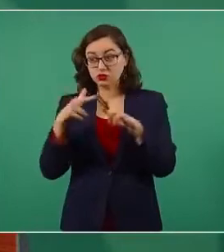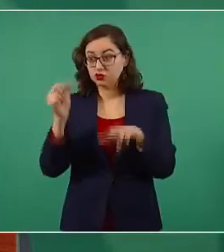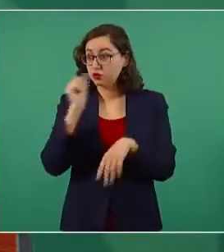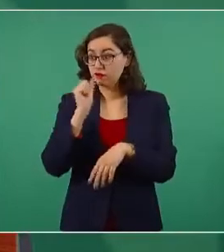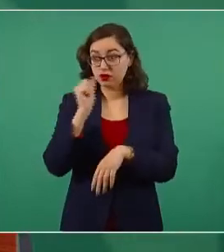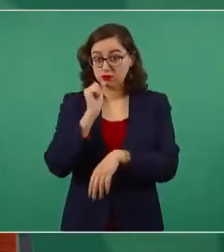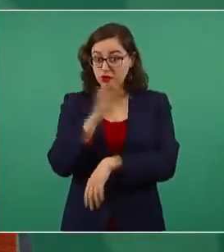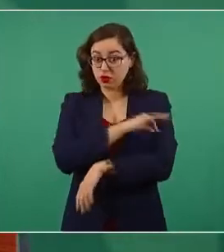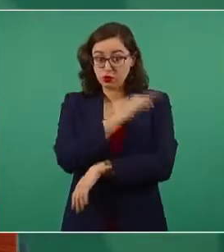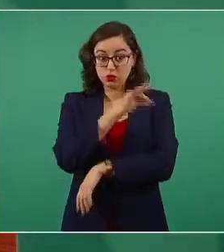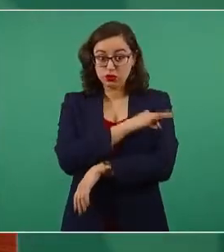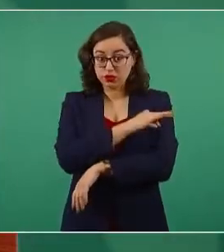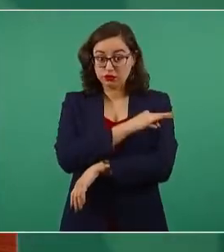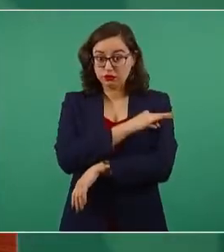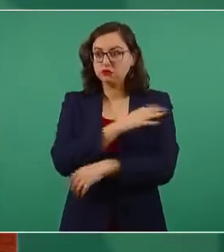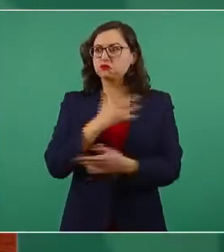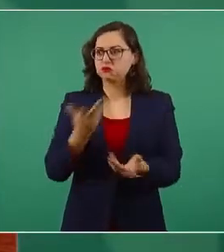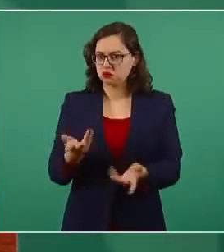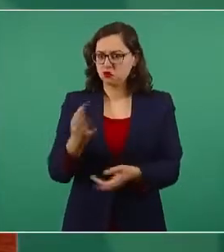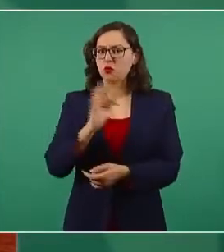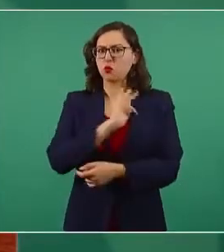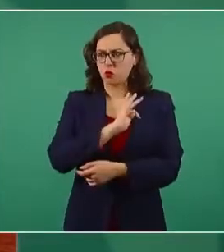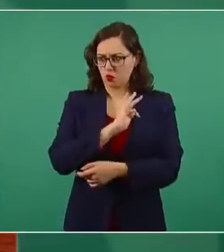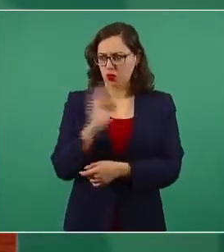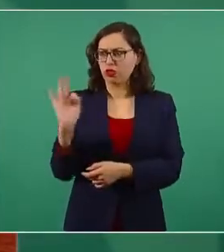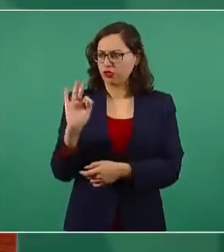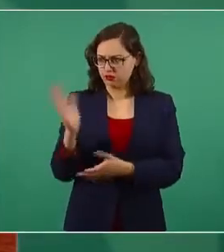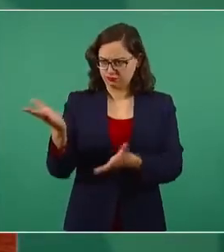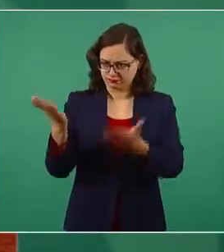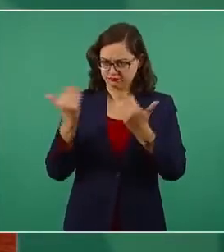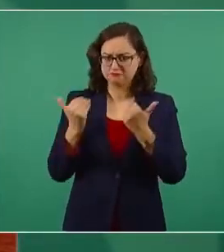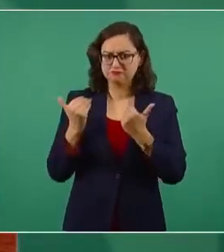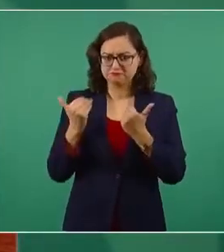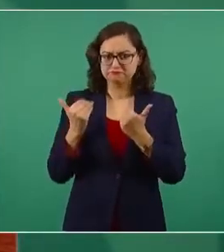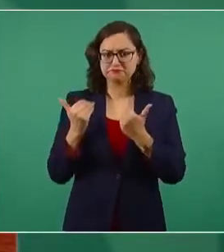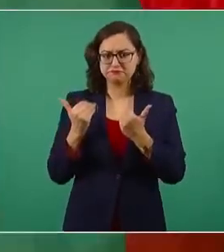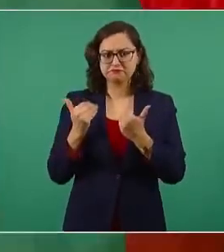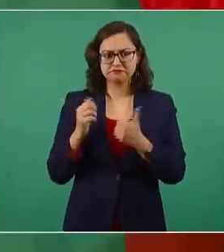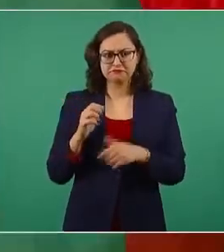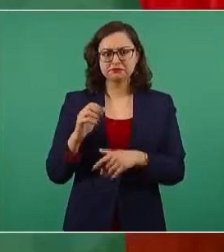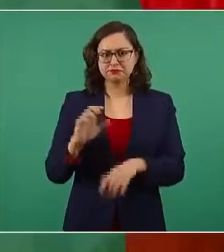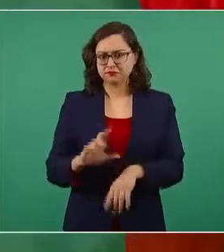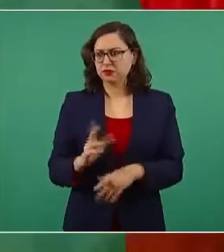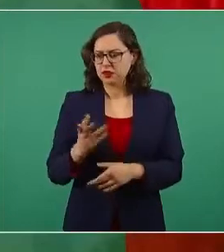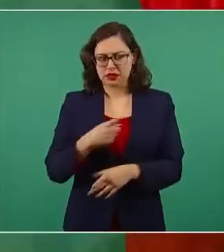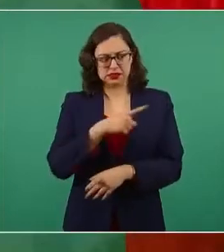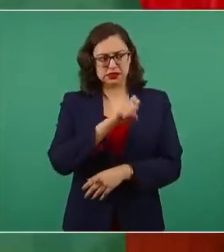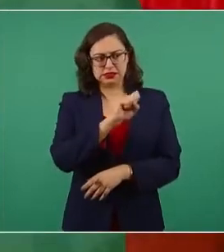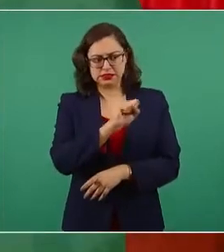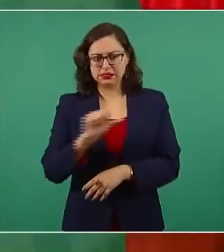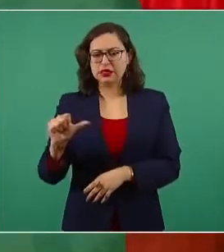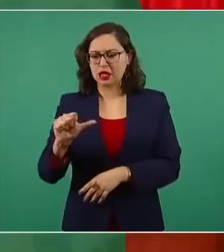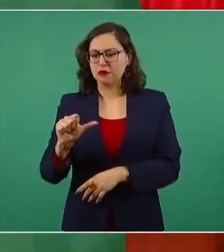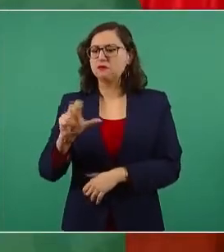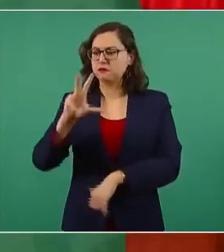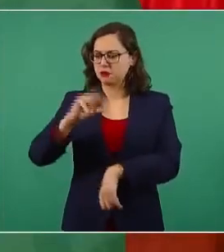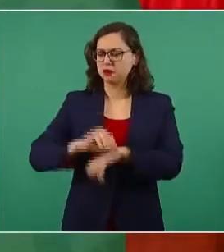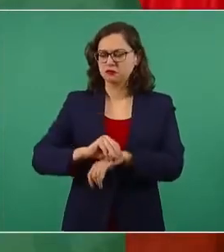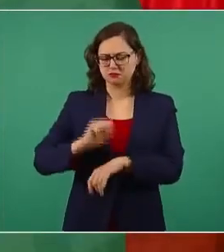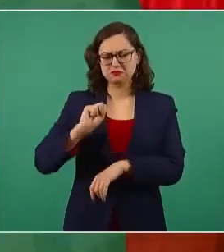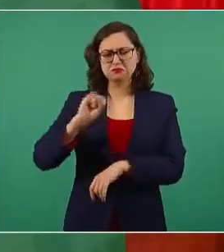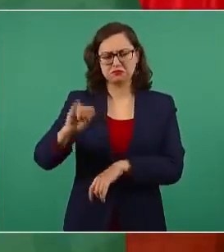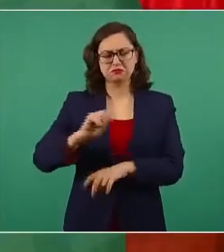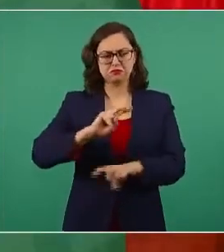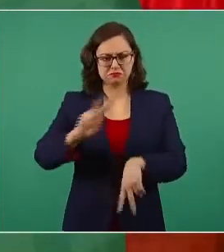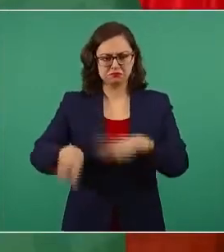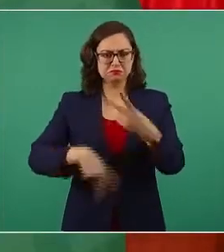no se vacunó, pues todavía hay la buena intención de salud, que yo agradezco, de que pueden precisamente ir a